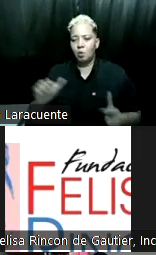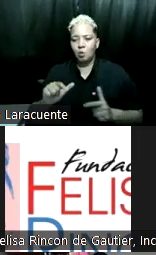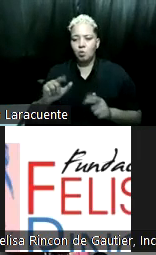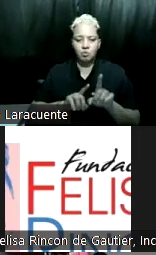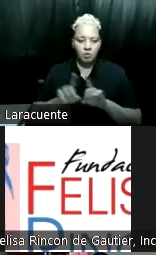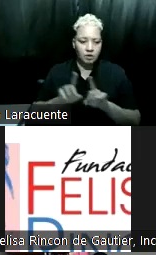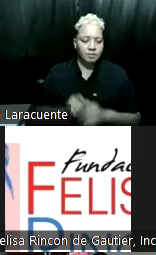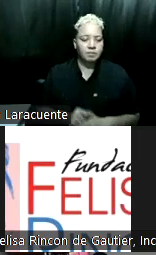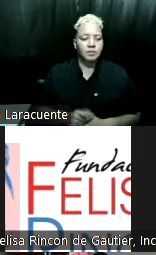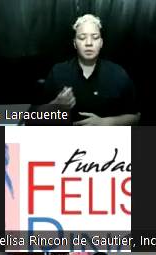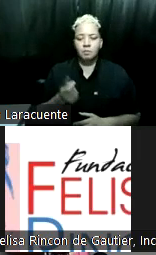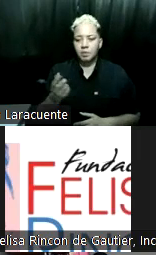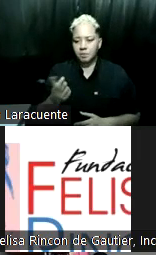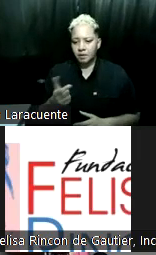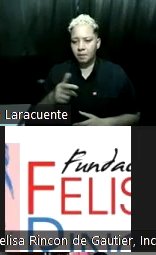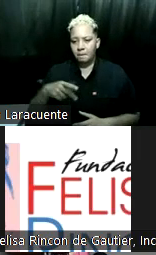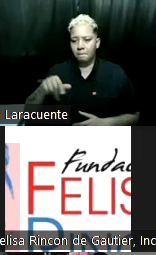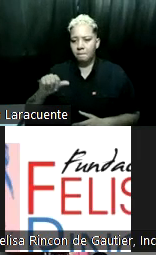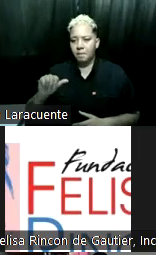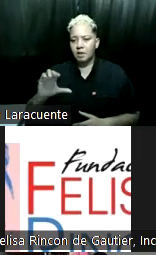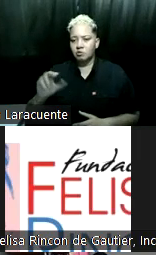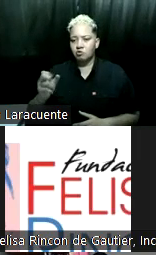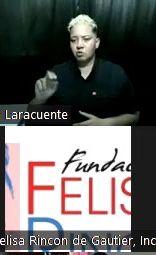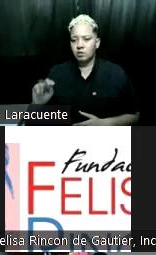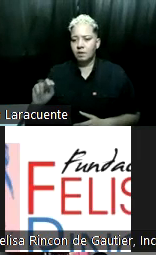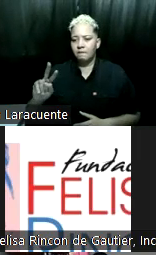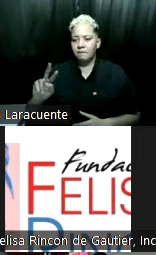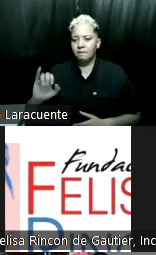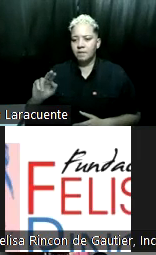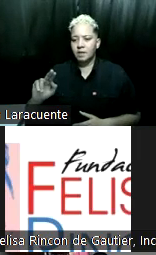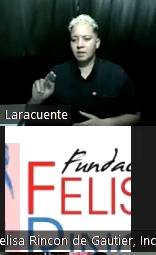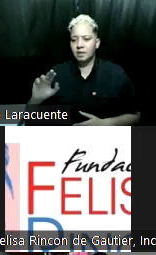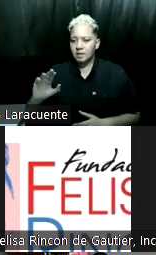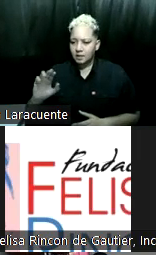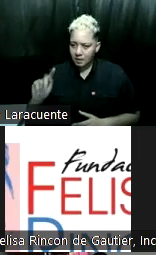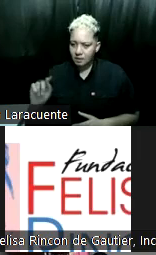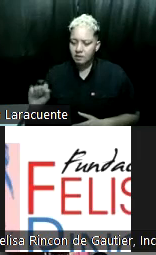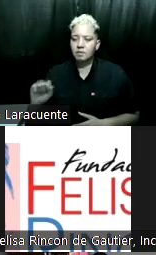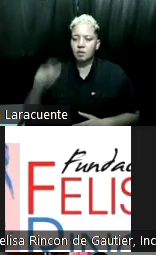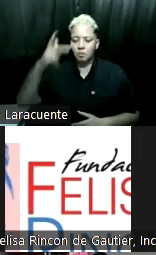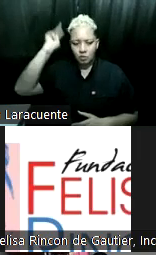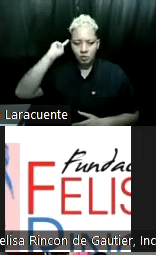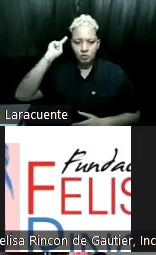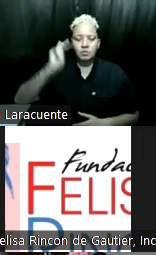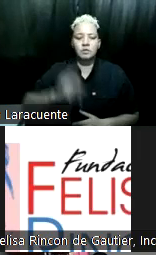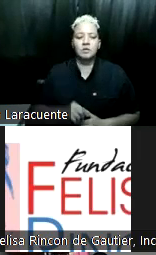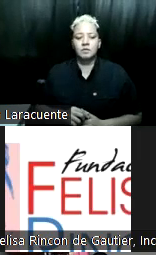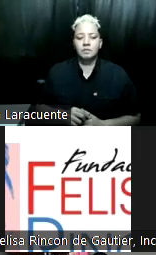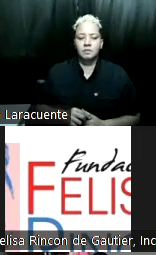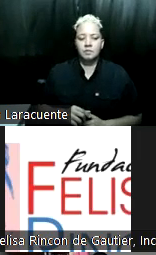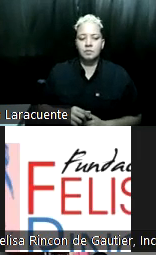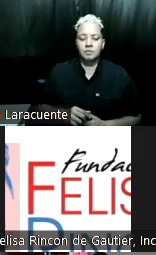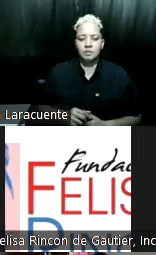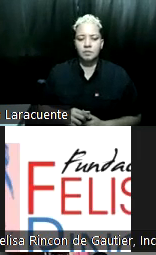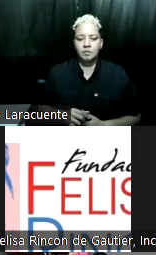el Coliseo Pachín Vicens de Ponce, en la cancha Héctor Solá Besares de Caguas, en la